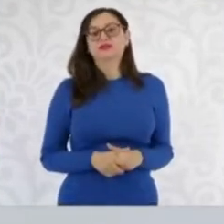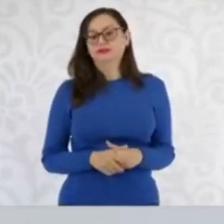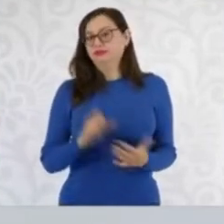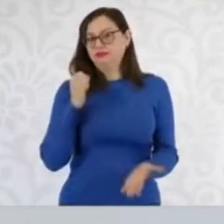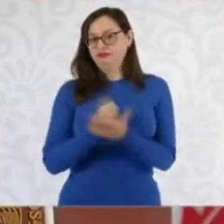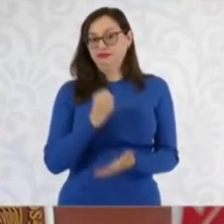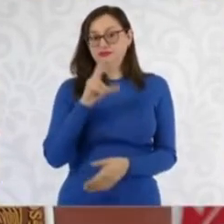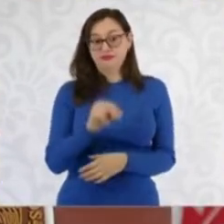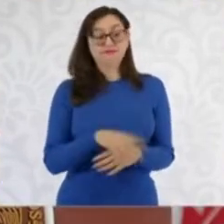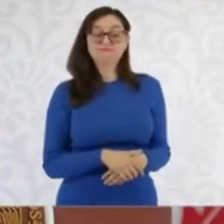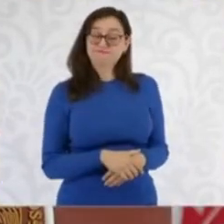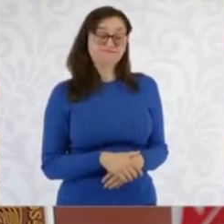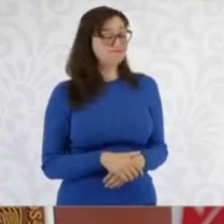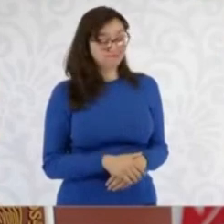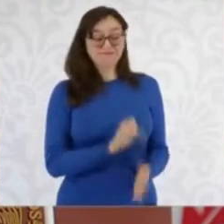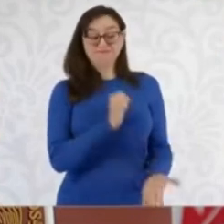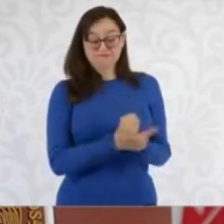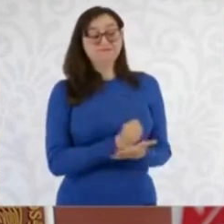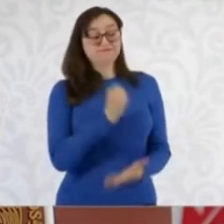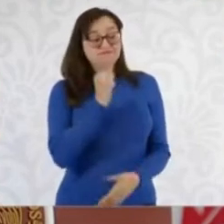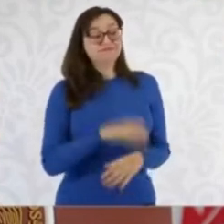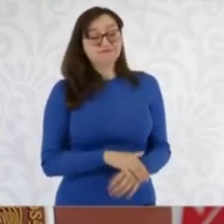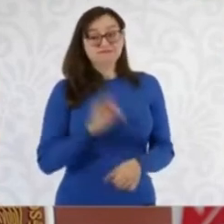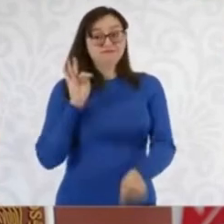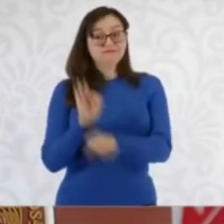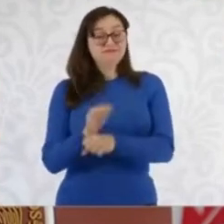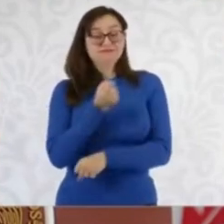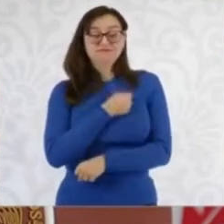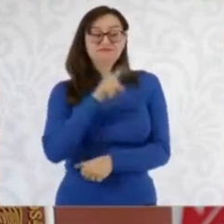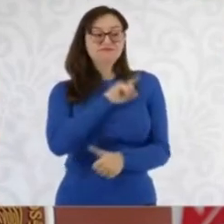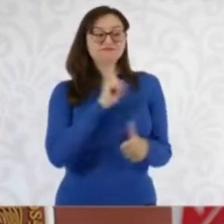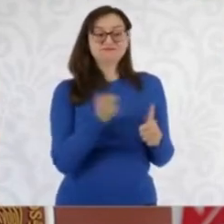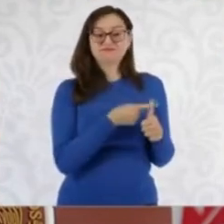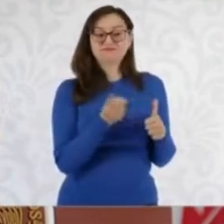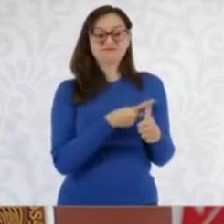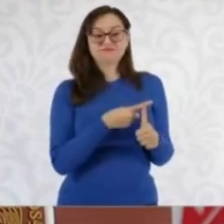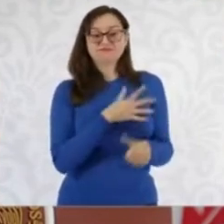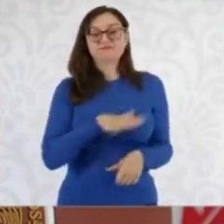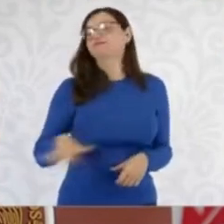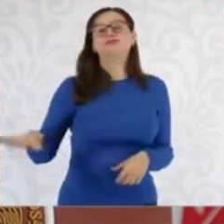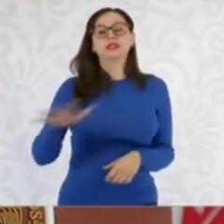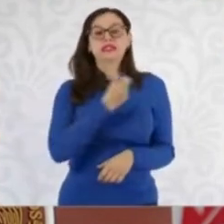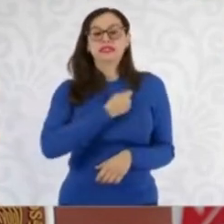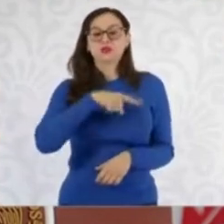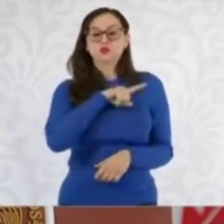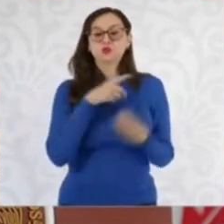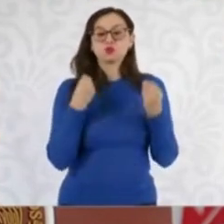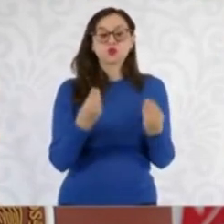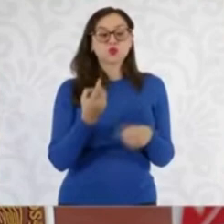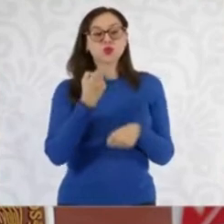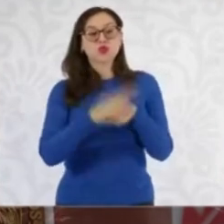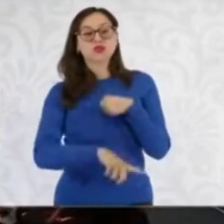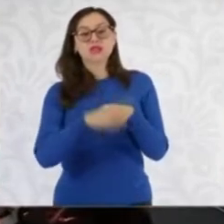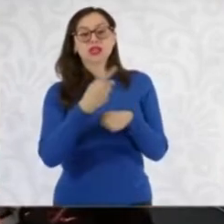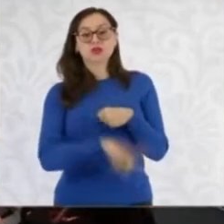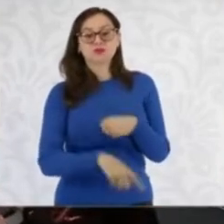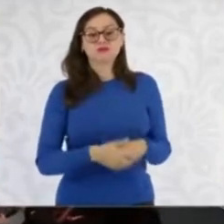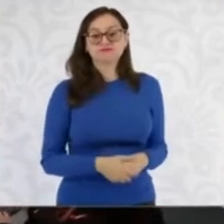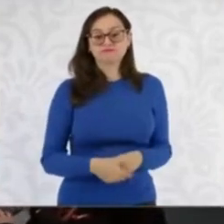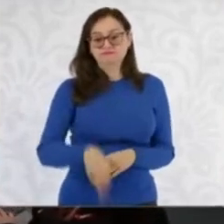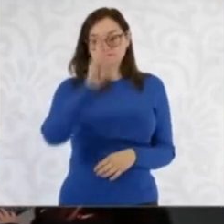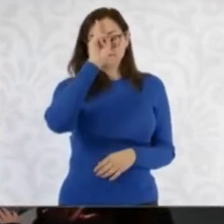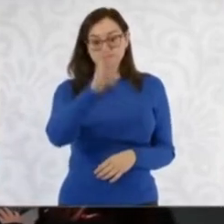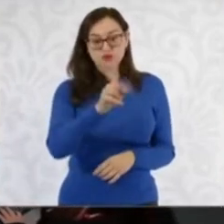no se apruebe, pero se va a aprobar porque es indispensable para la salud de las y los mexicanos y viene acompañado de la prohibición